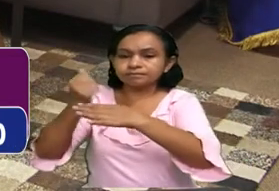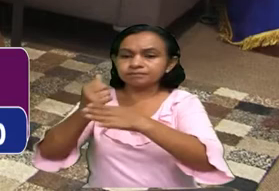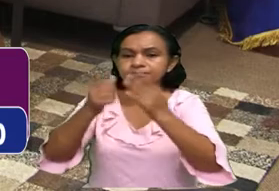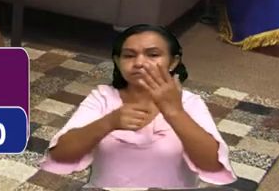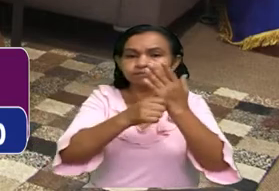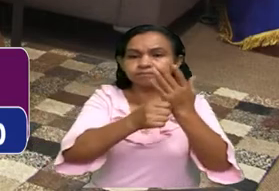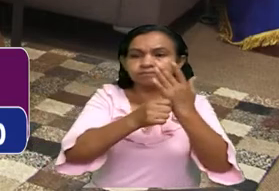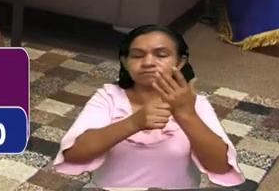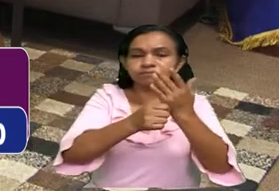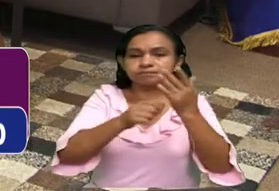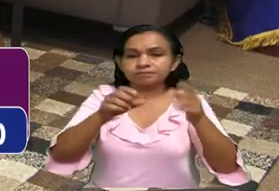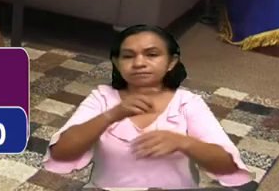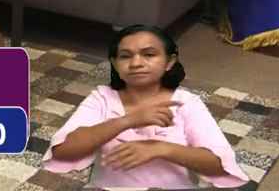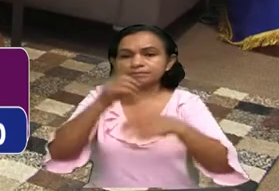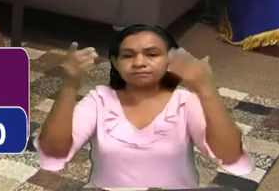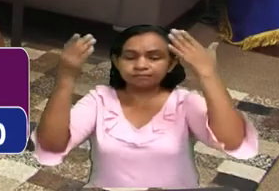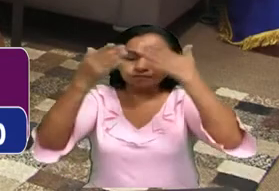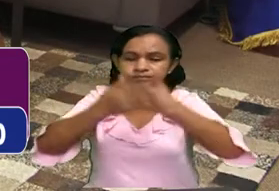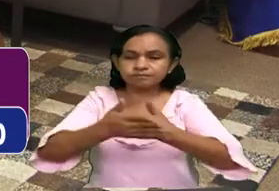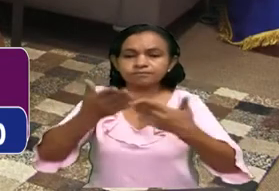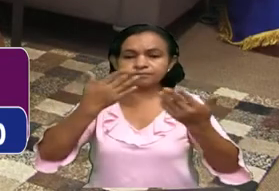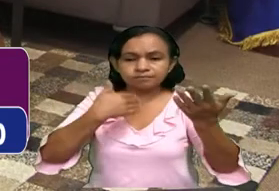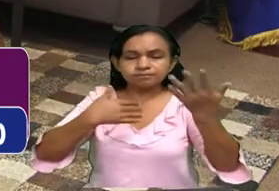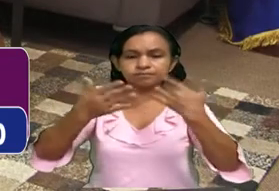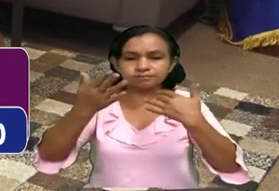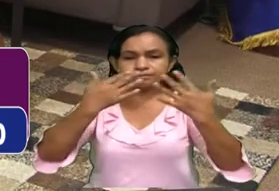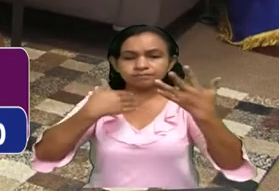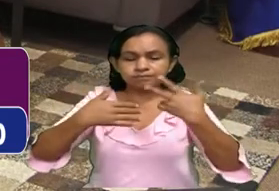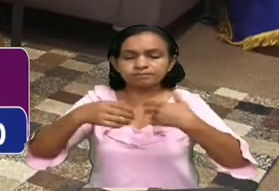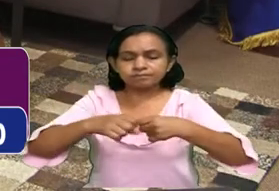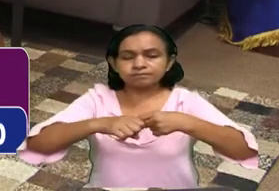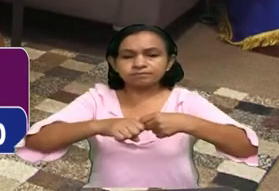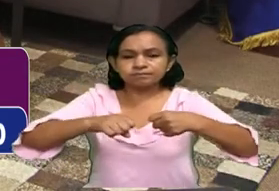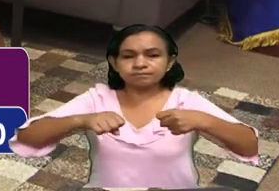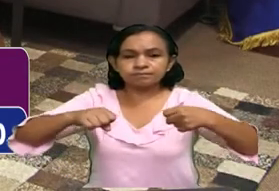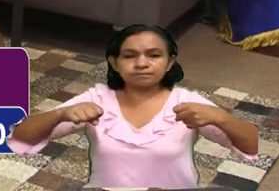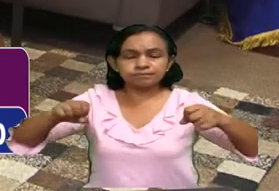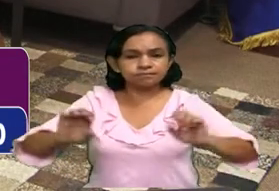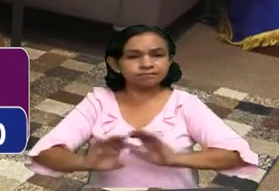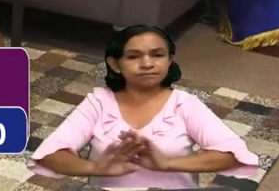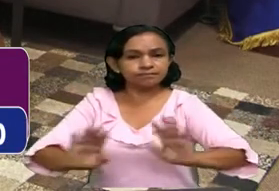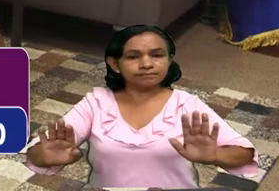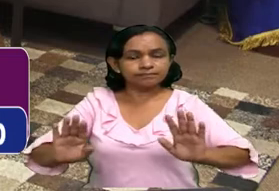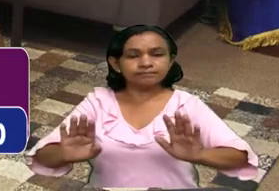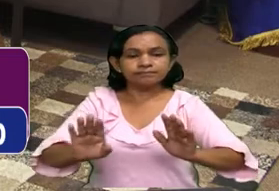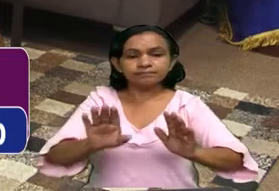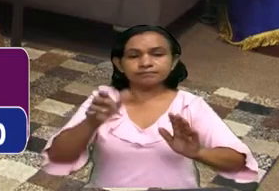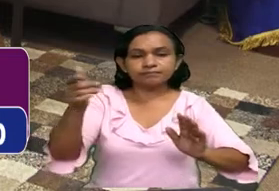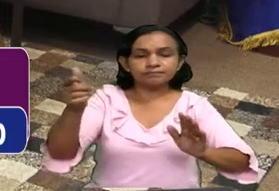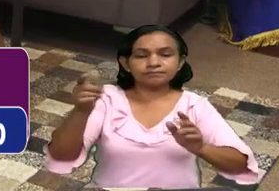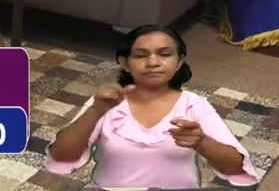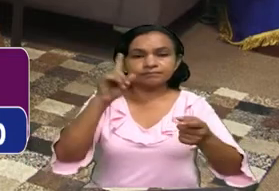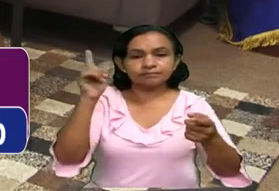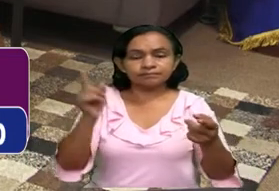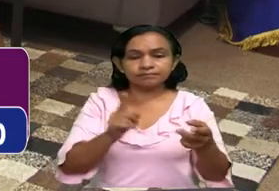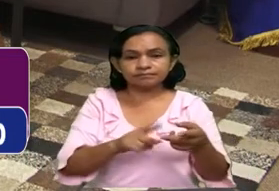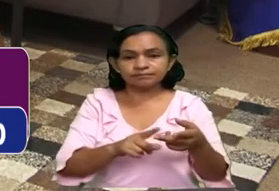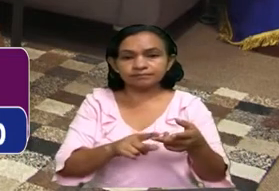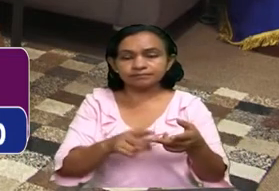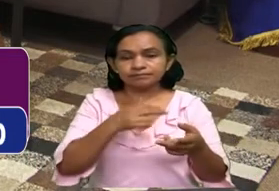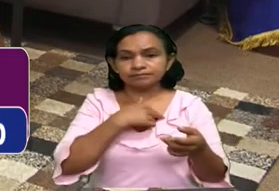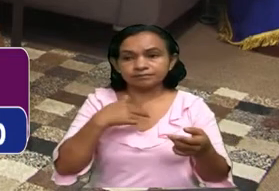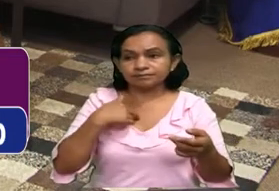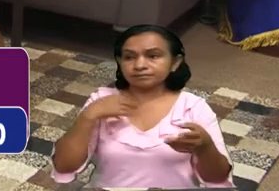confinado día y noche exclusivamente para ser alimentado. Por el otro lado, también hay